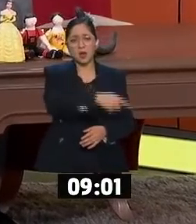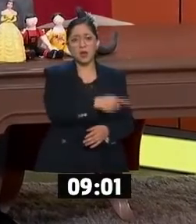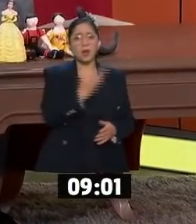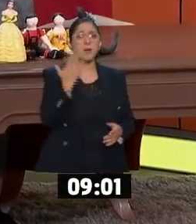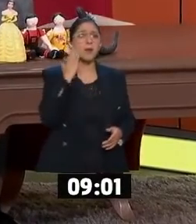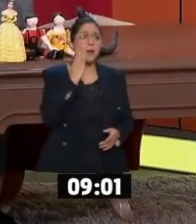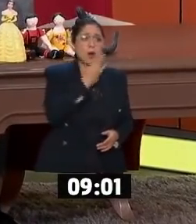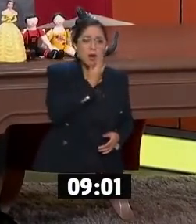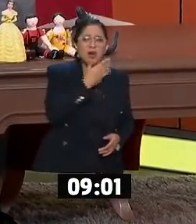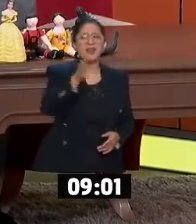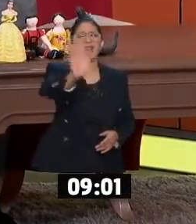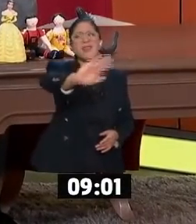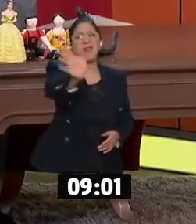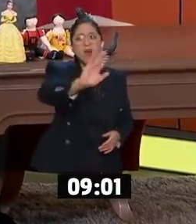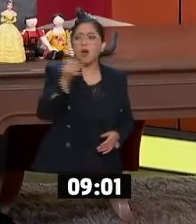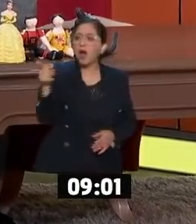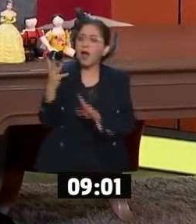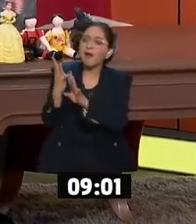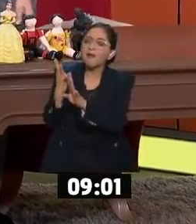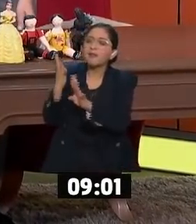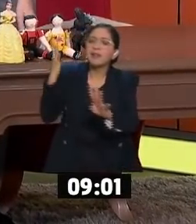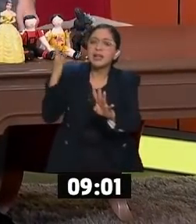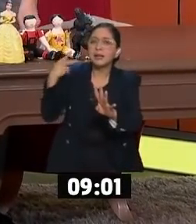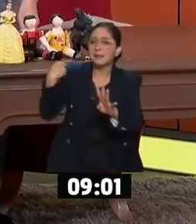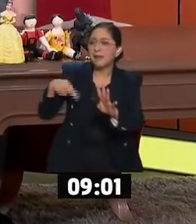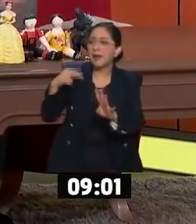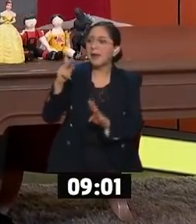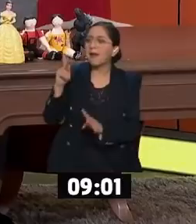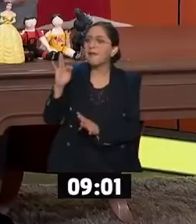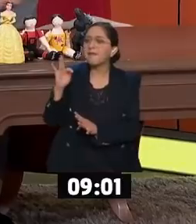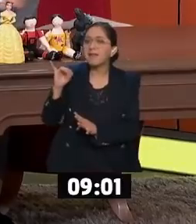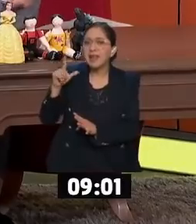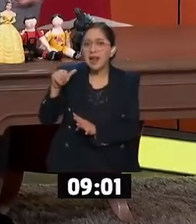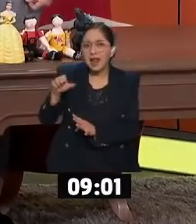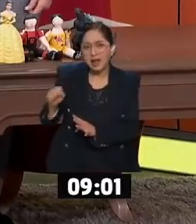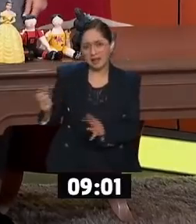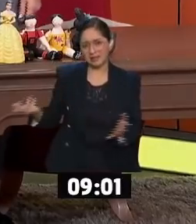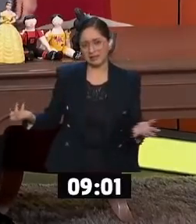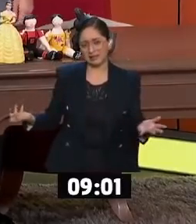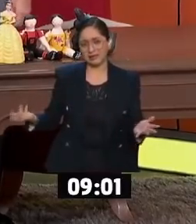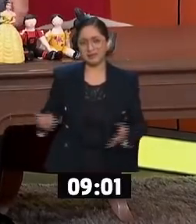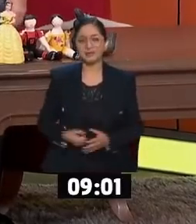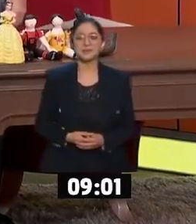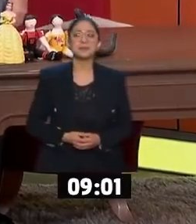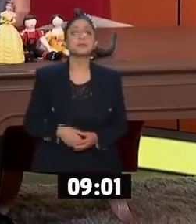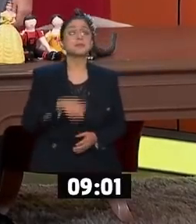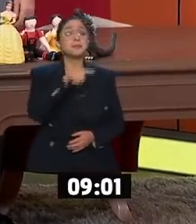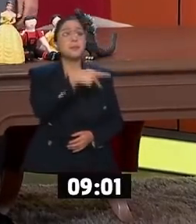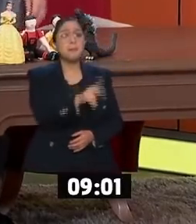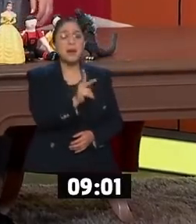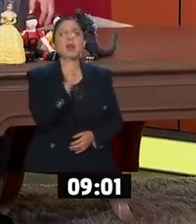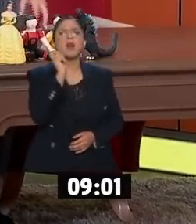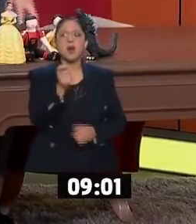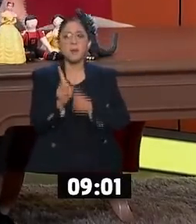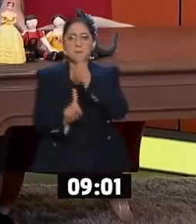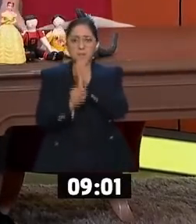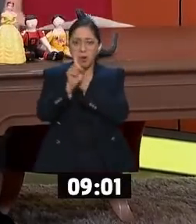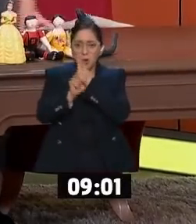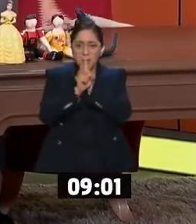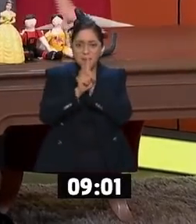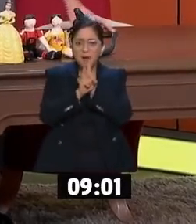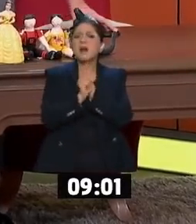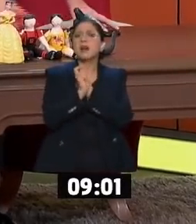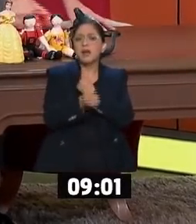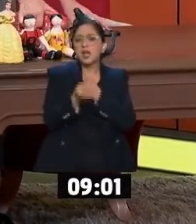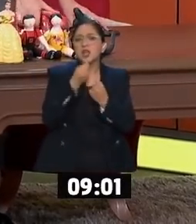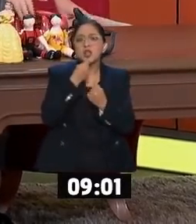va a ver otra cosa, Pero pero yo no vi- sea yo- acosador, menso. No, es que sí había muchas. Pero ¿saben ya. qué? El problema es que llevaban a los niños y no